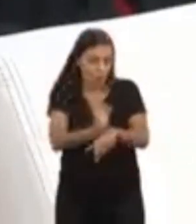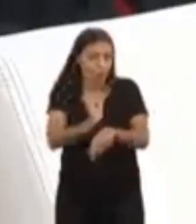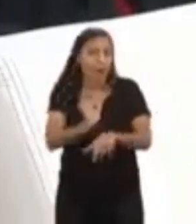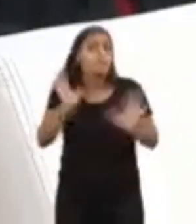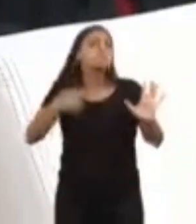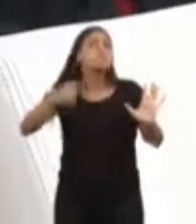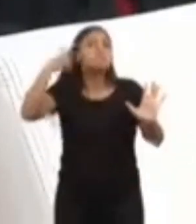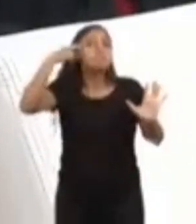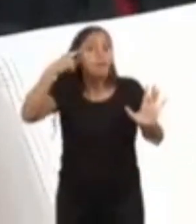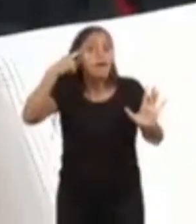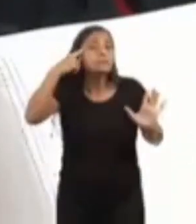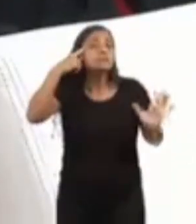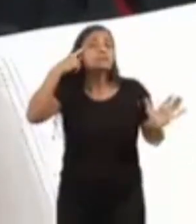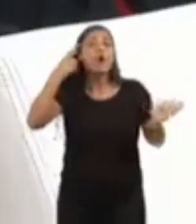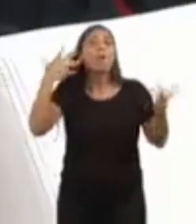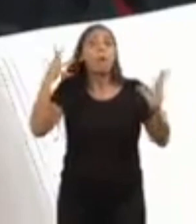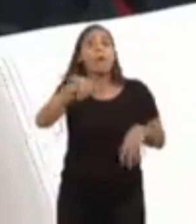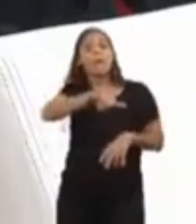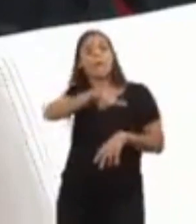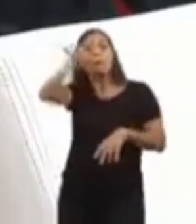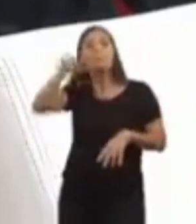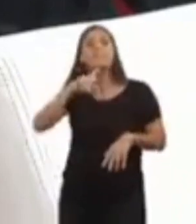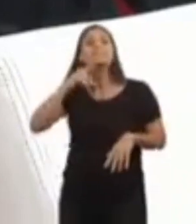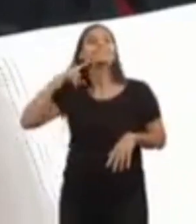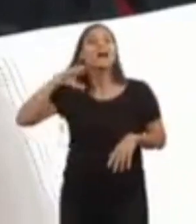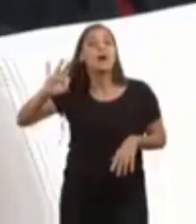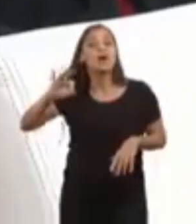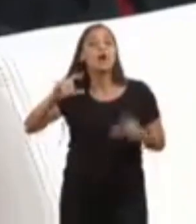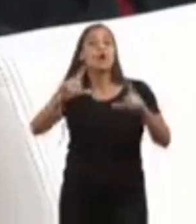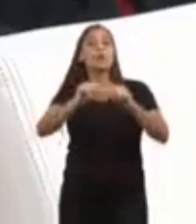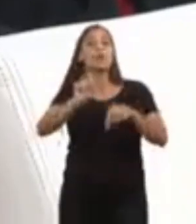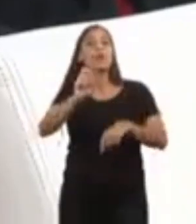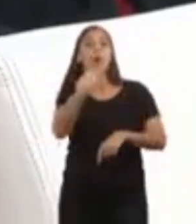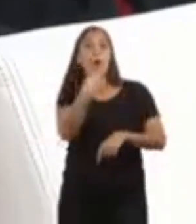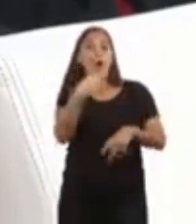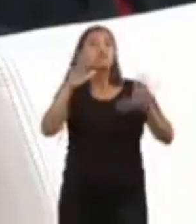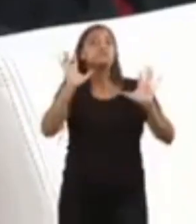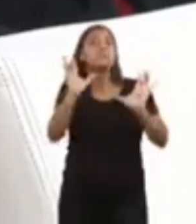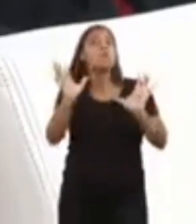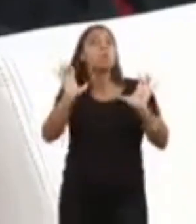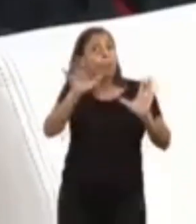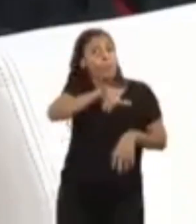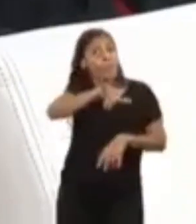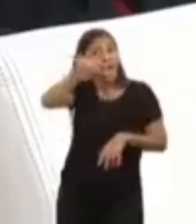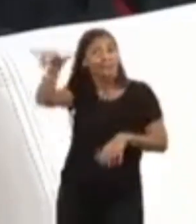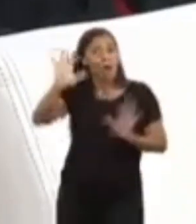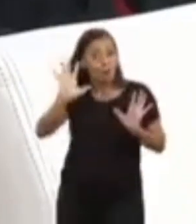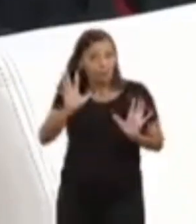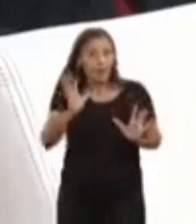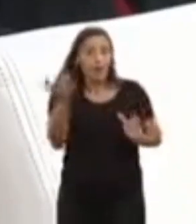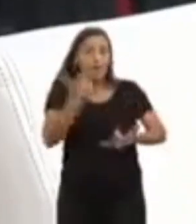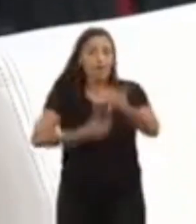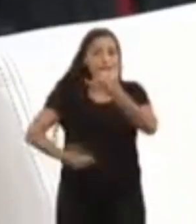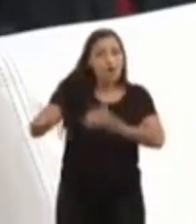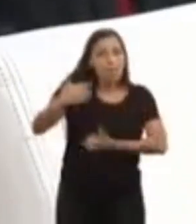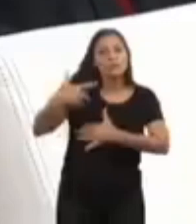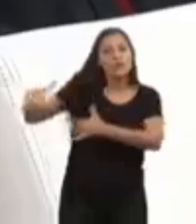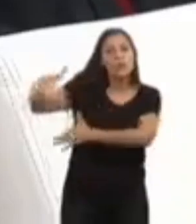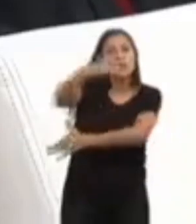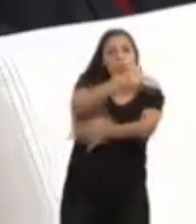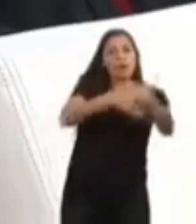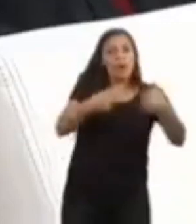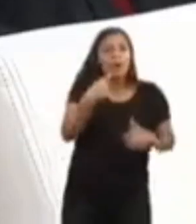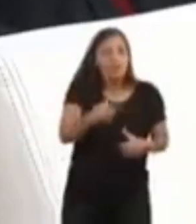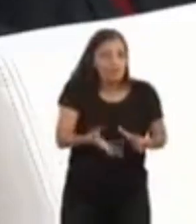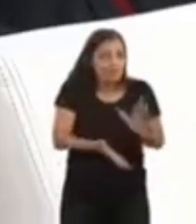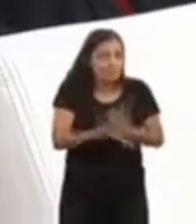el tango 11 Pero hay dificultades por lo menos por la información que yo tengo para